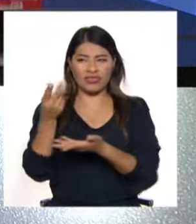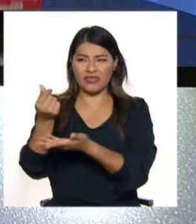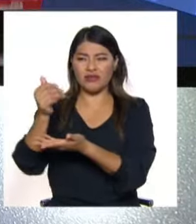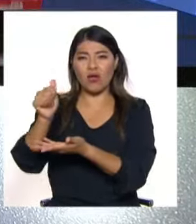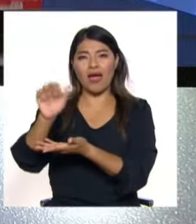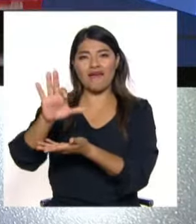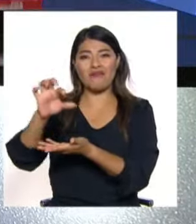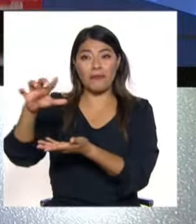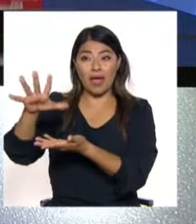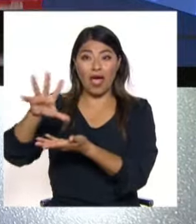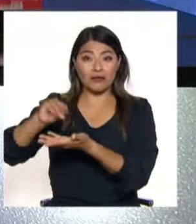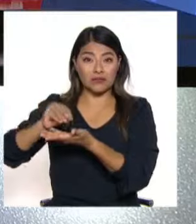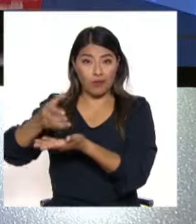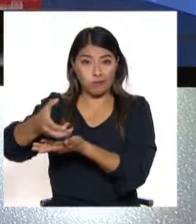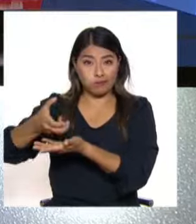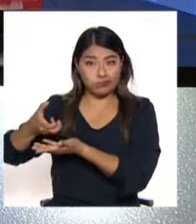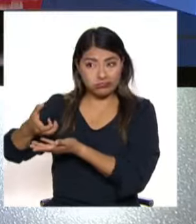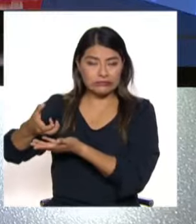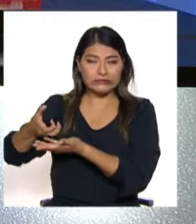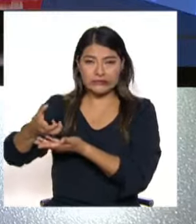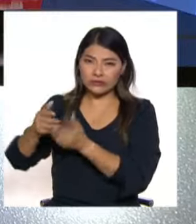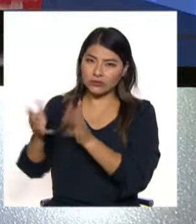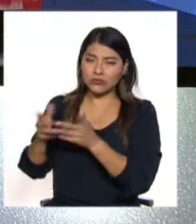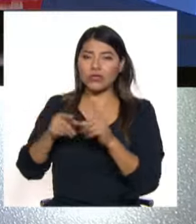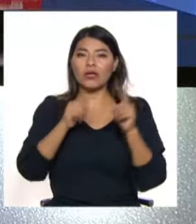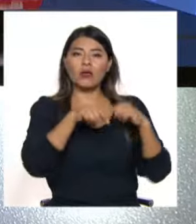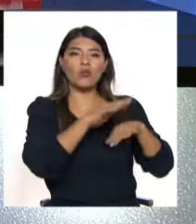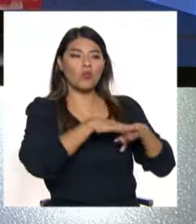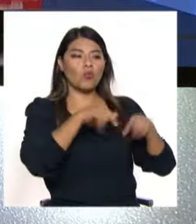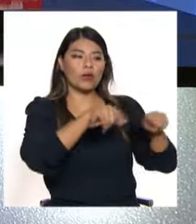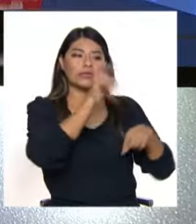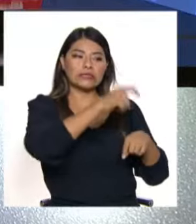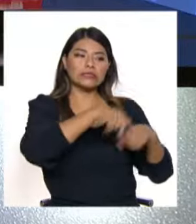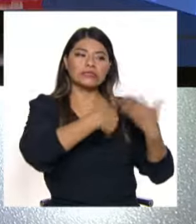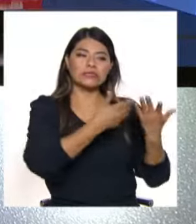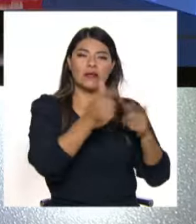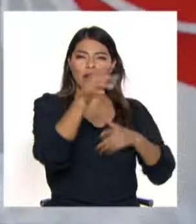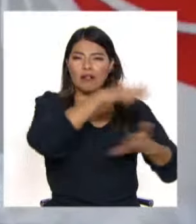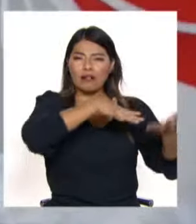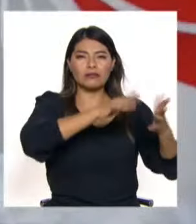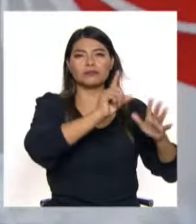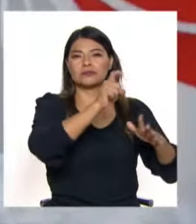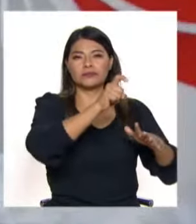señaló que la fiscalización parlamentaria no debe conducir a la inestabilidad.